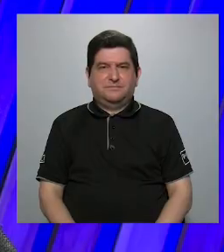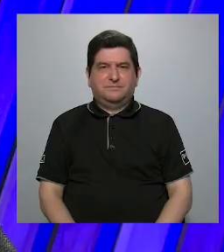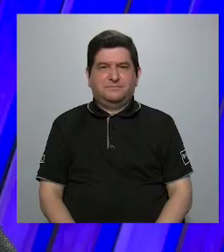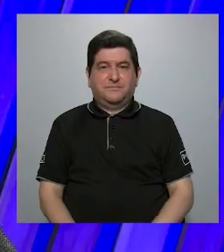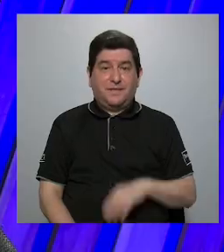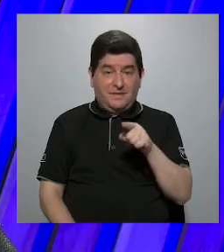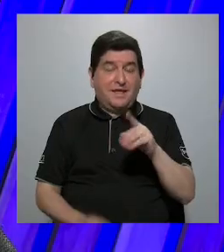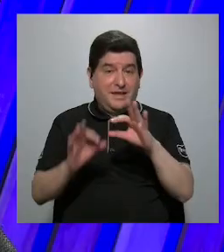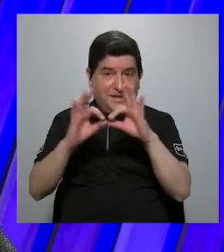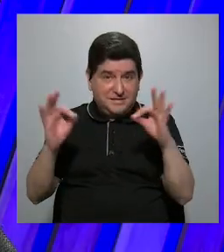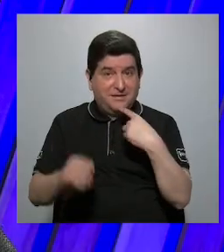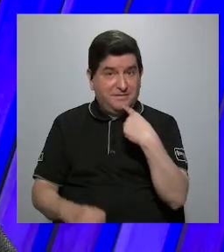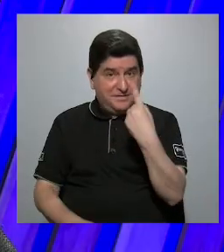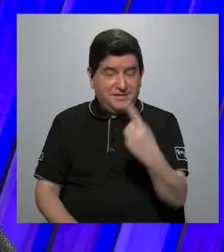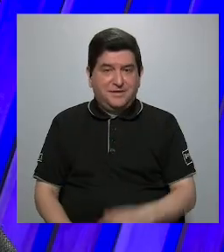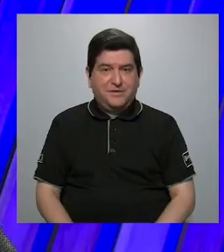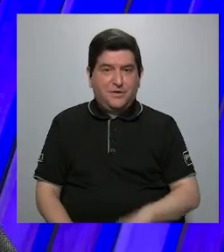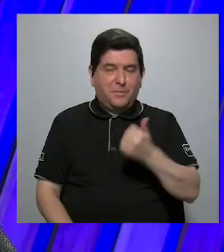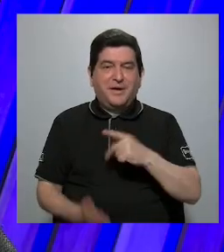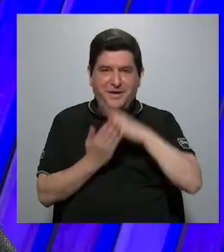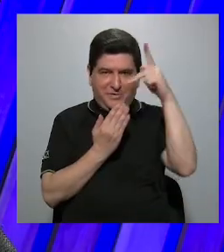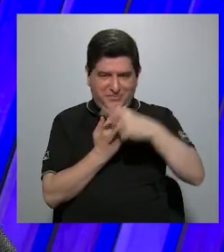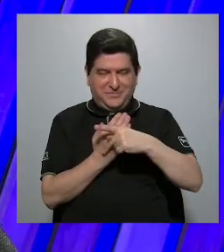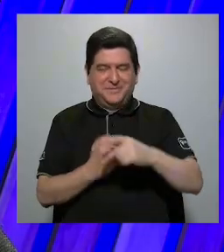a partir de esa frase,